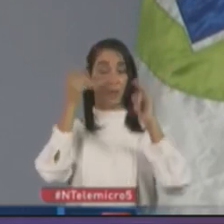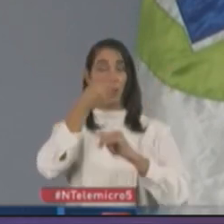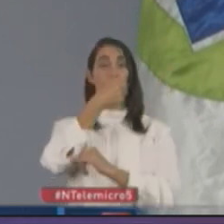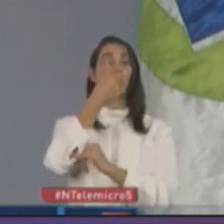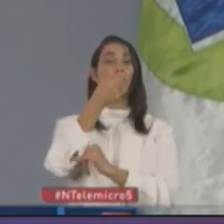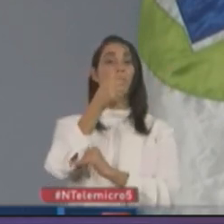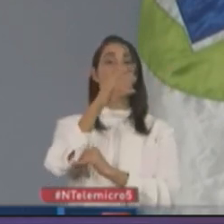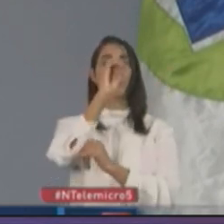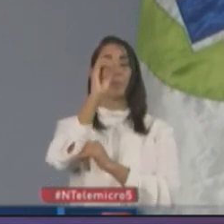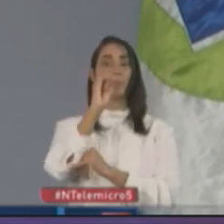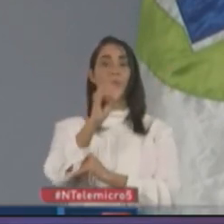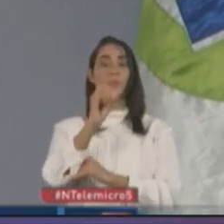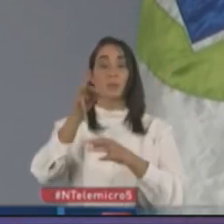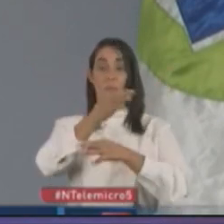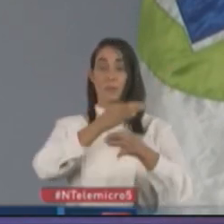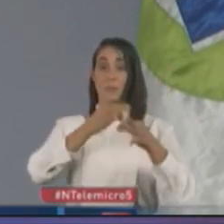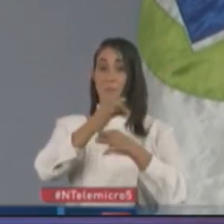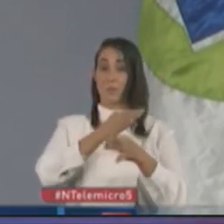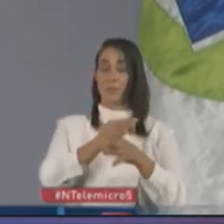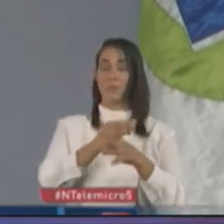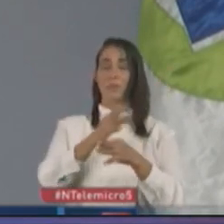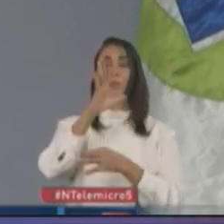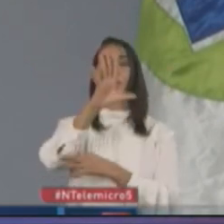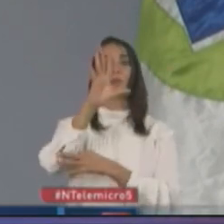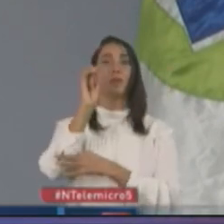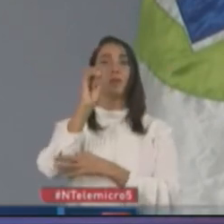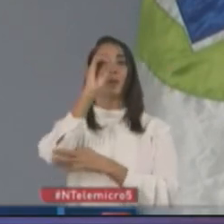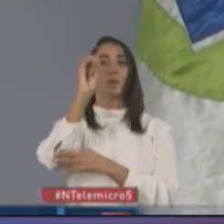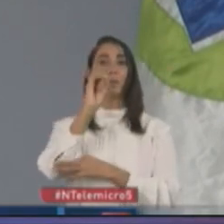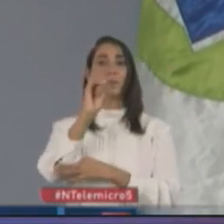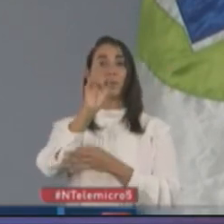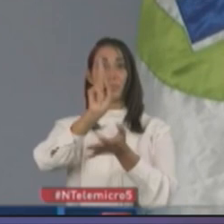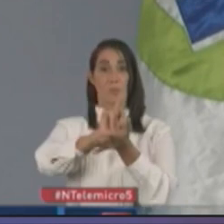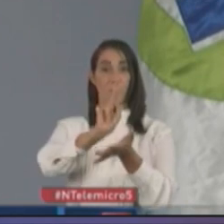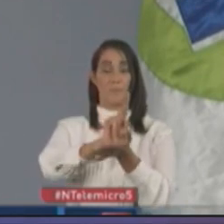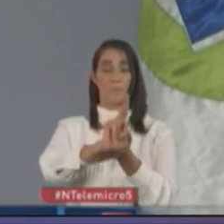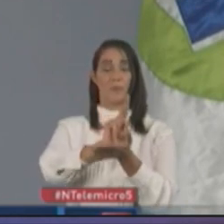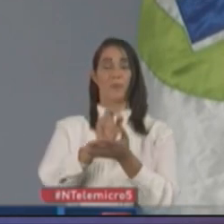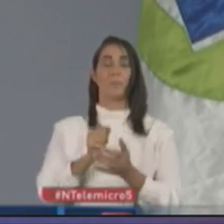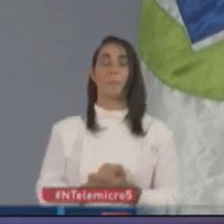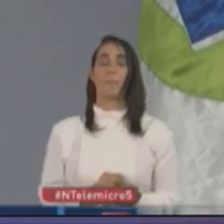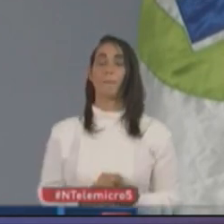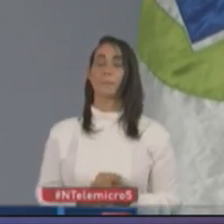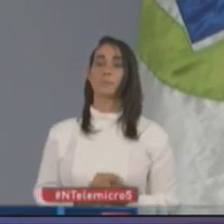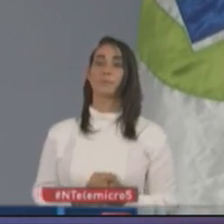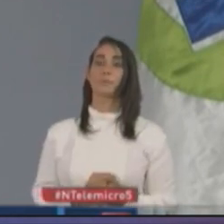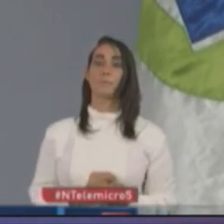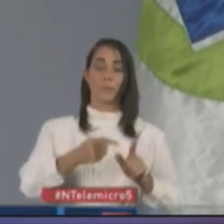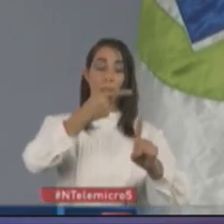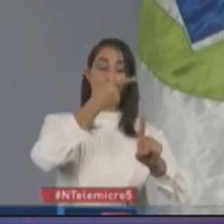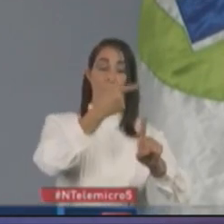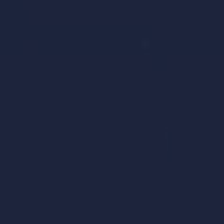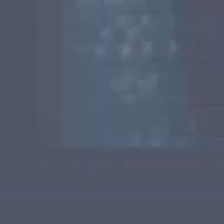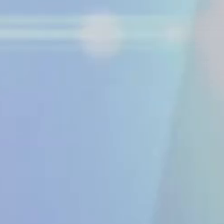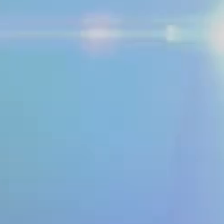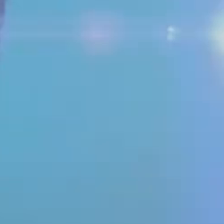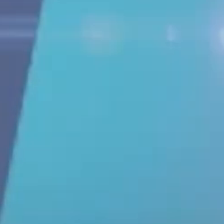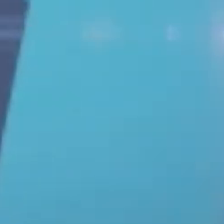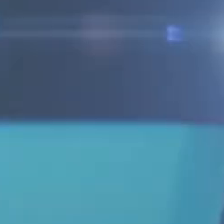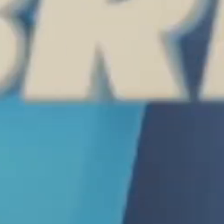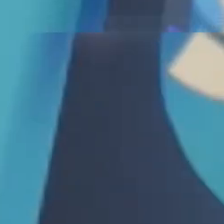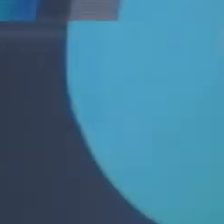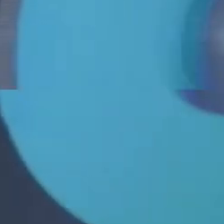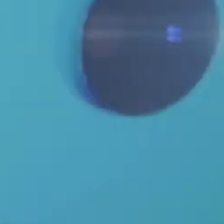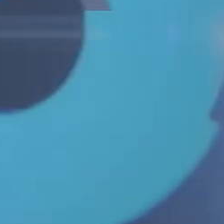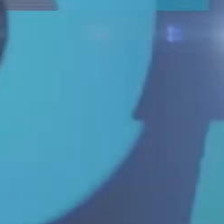265. Escuchemos las declaraciones de Rafael Sánchez Cárdenas, ministro de Salud Pública.